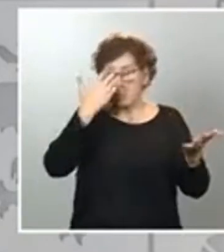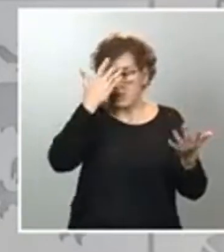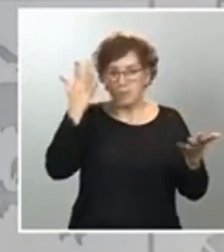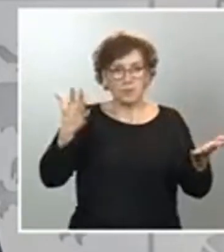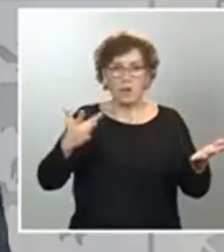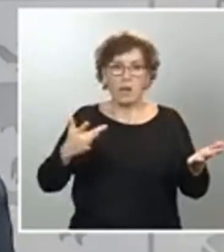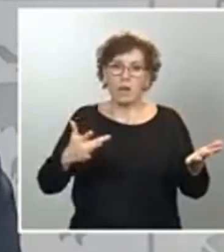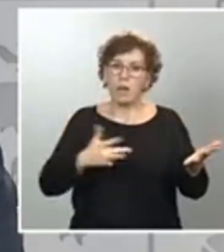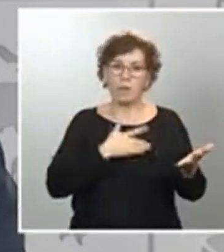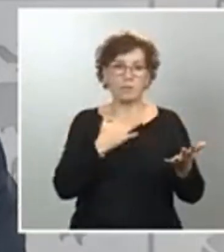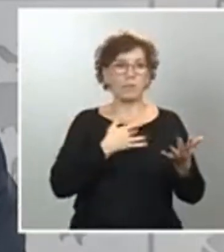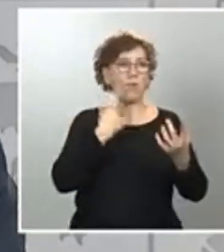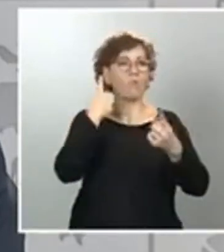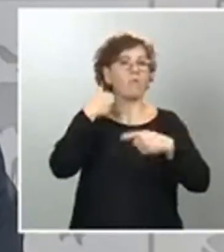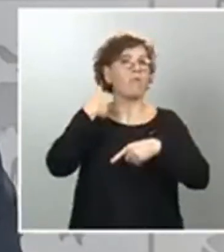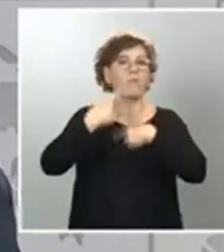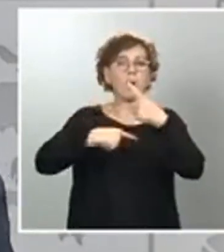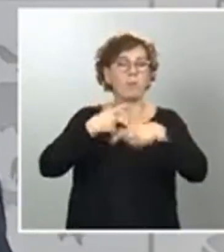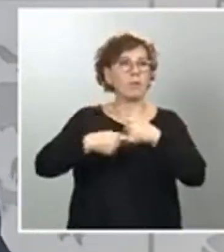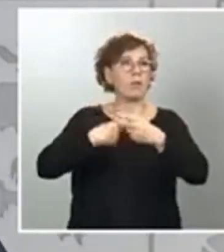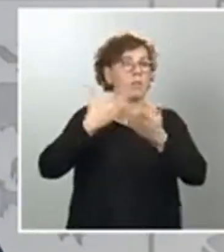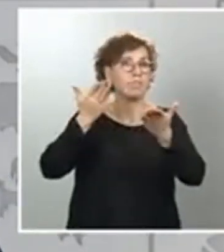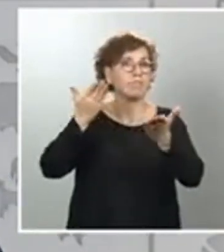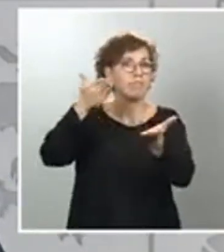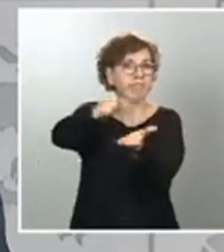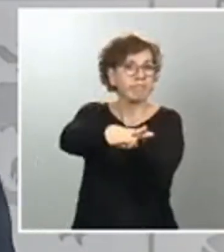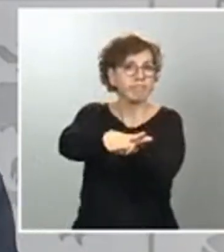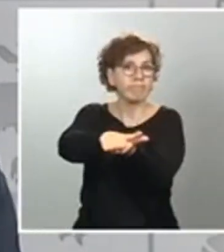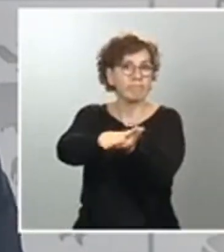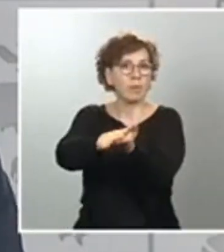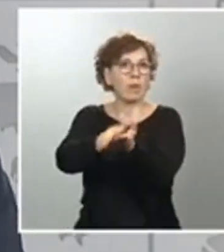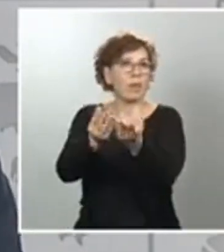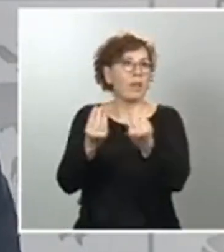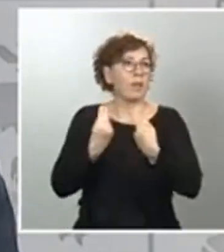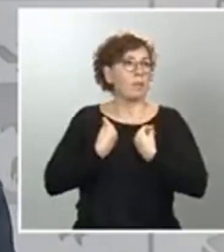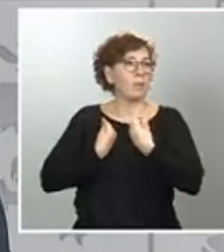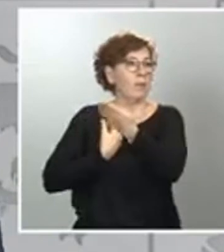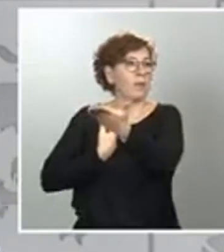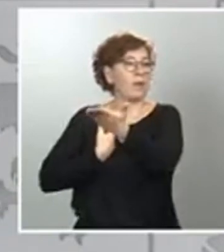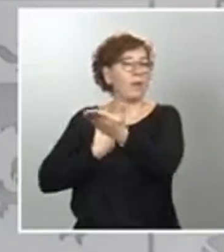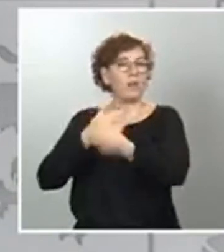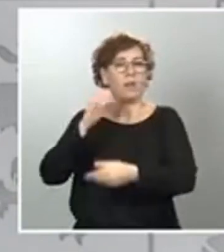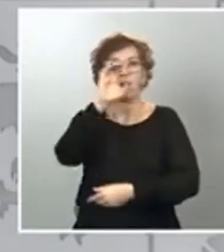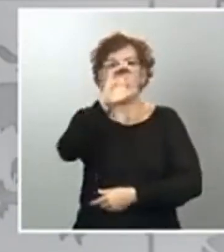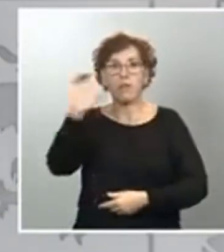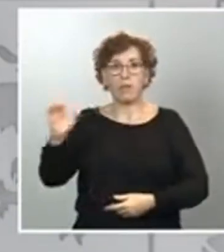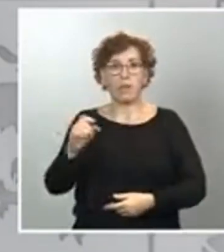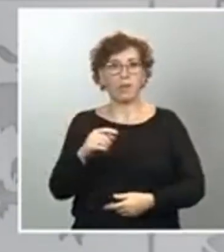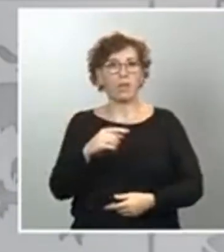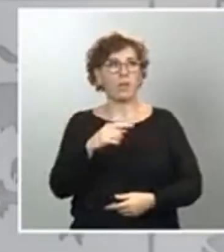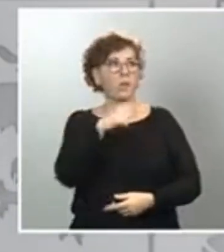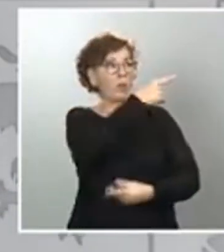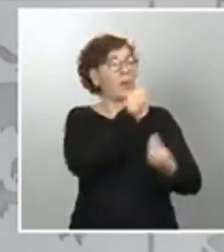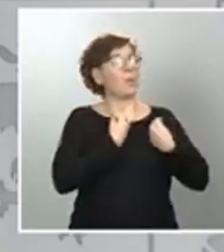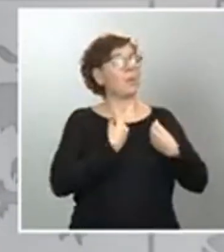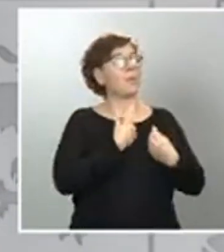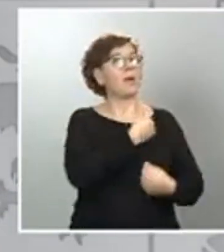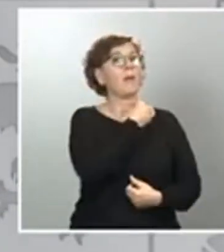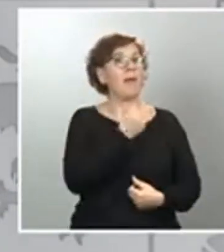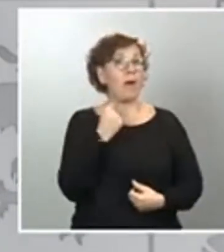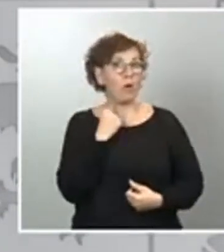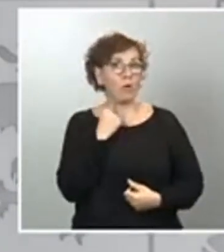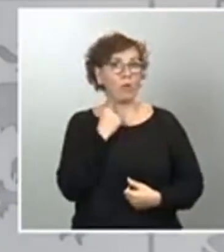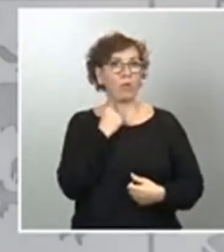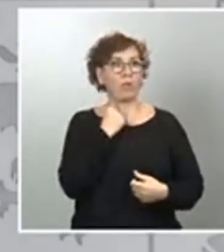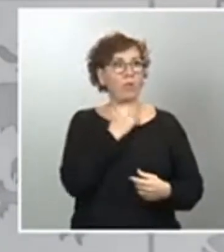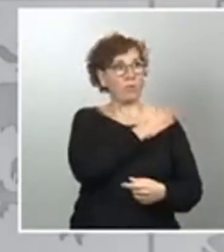que vive en Cáceres y usted pues reside en Badajoz, pues lógicamente también se puede desplazar. Se